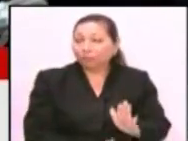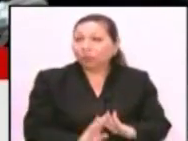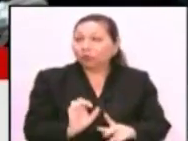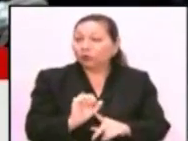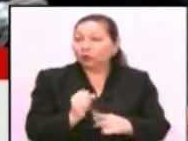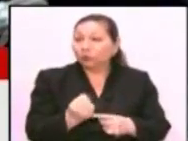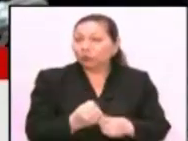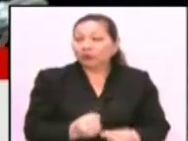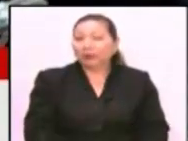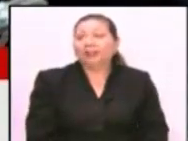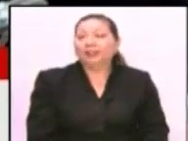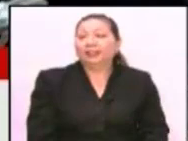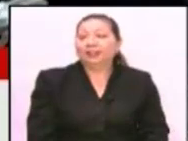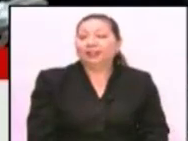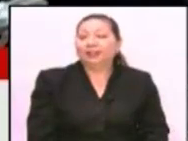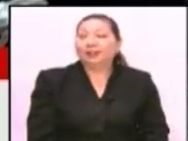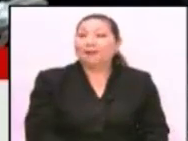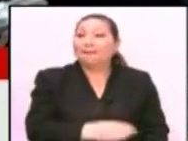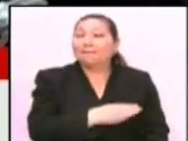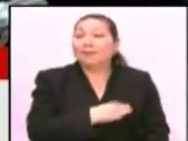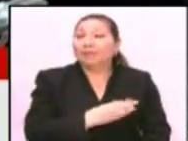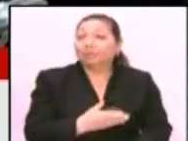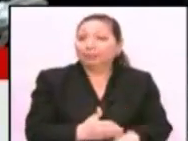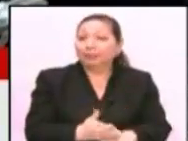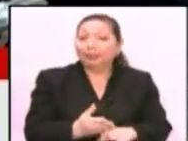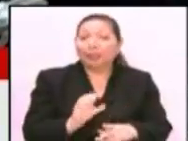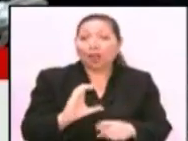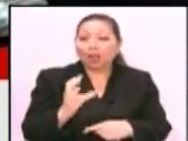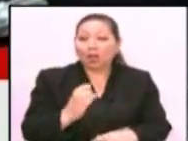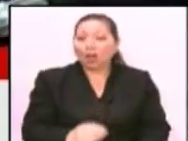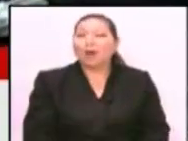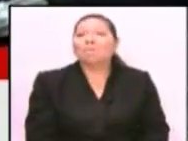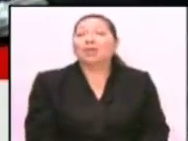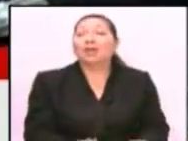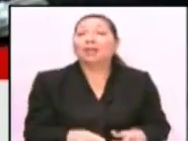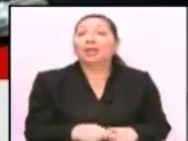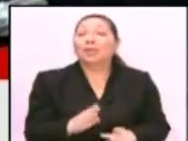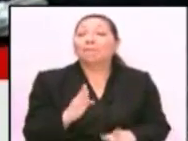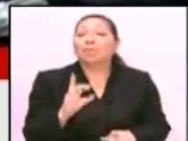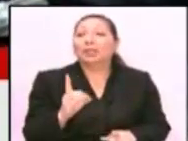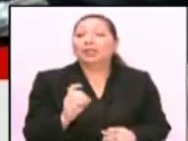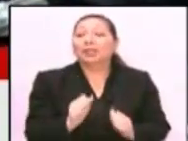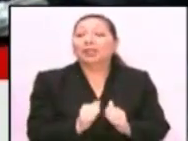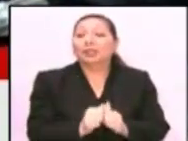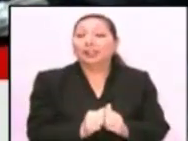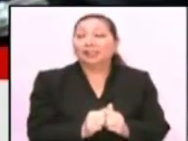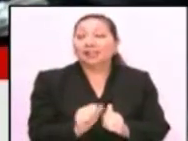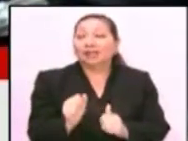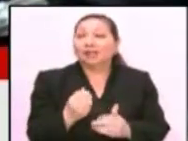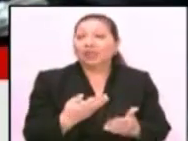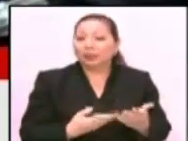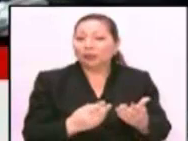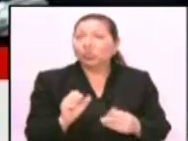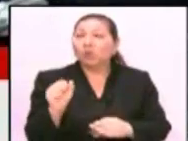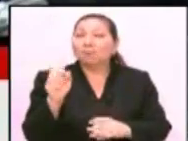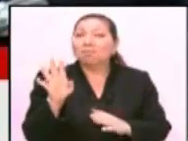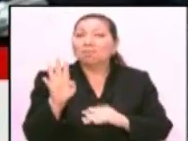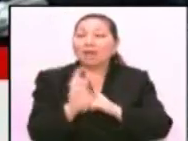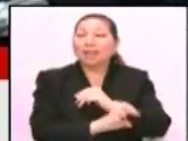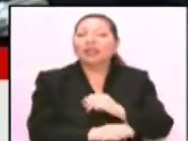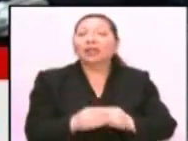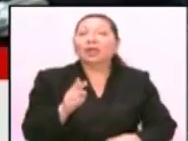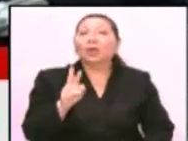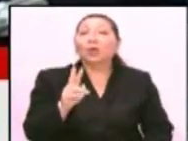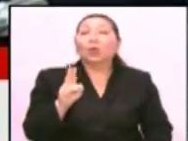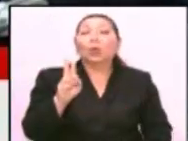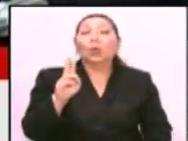Social, que como les comentaba viene a ser el Ministerio de Desarrollo en Colombia, también el Bitfomin y SECO, que es la cooperación suiza.